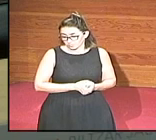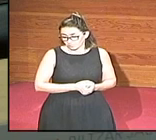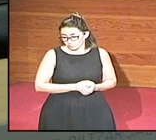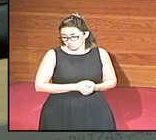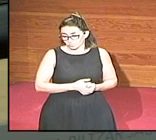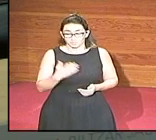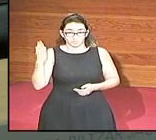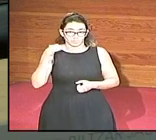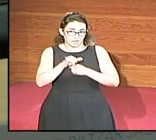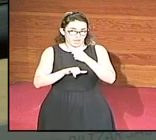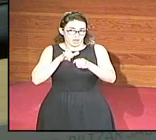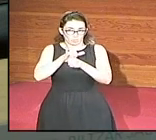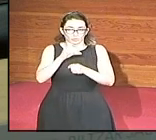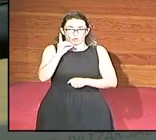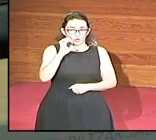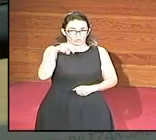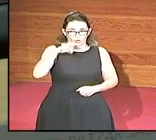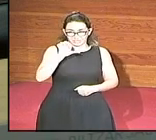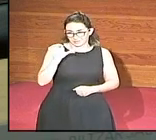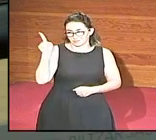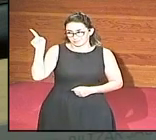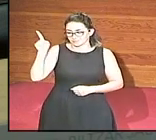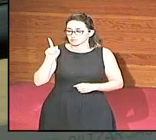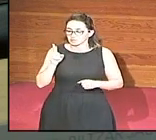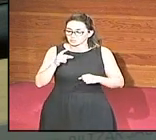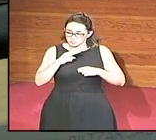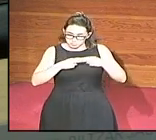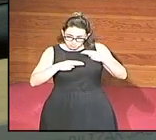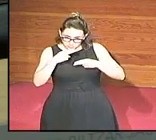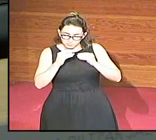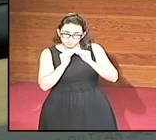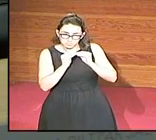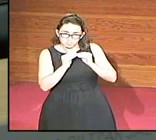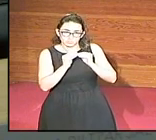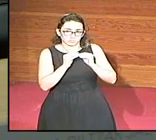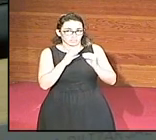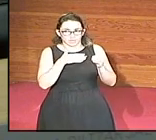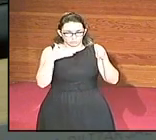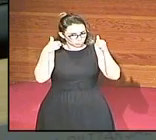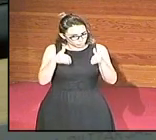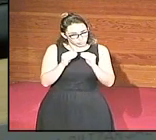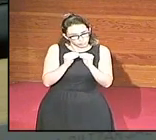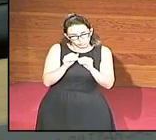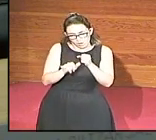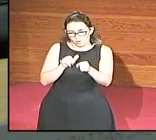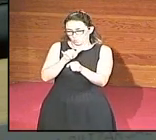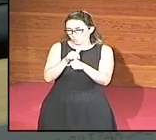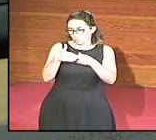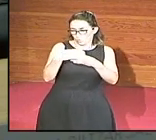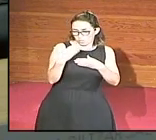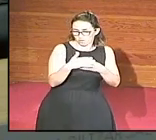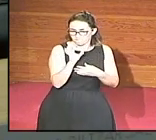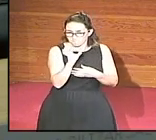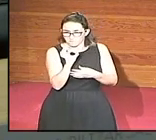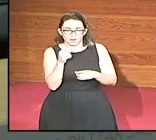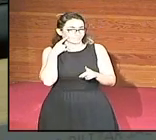esto es el aeropuerto de Donetsk, que se hizo específicamente un aeropuerto supermoderno de puta madre para la